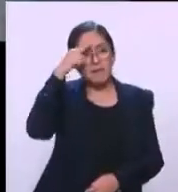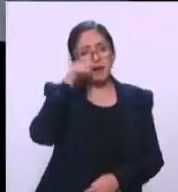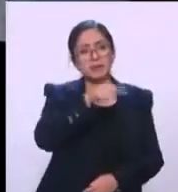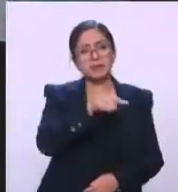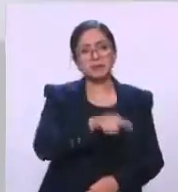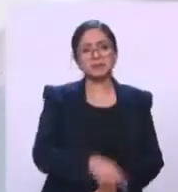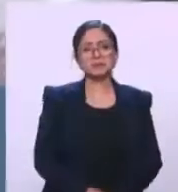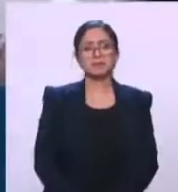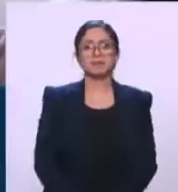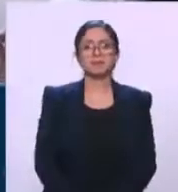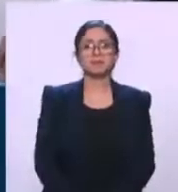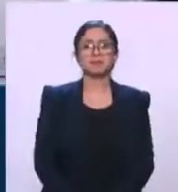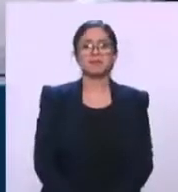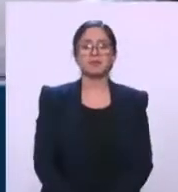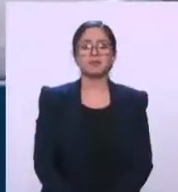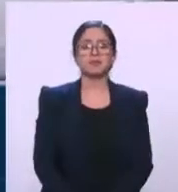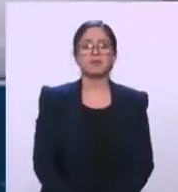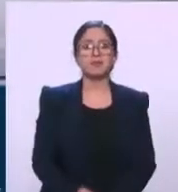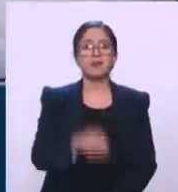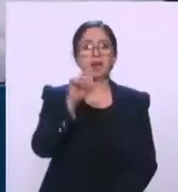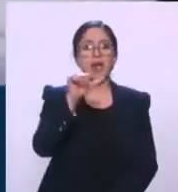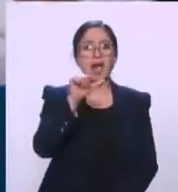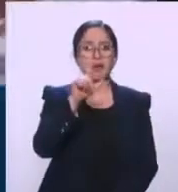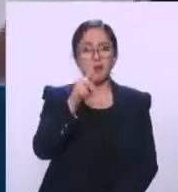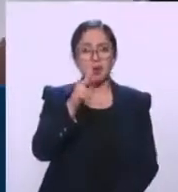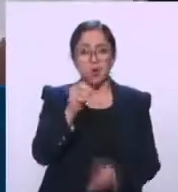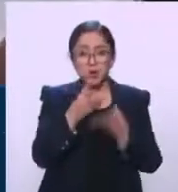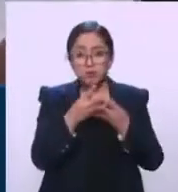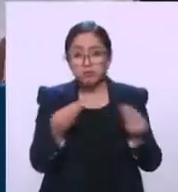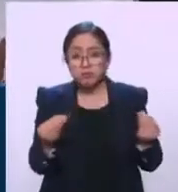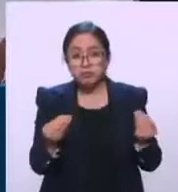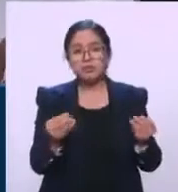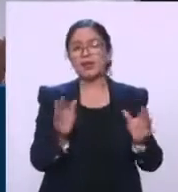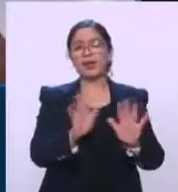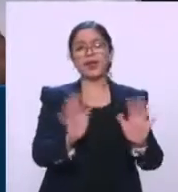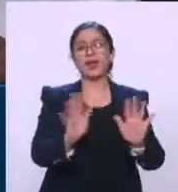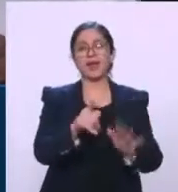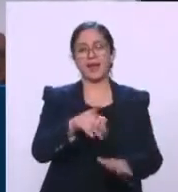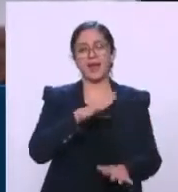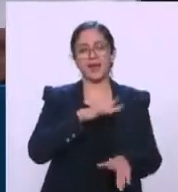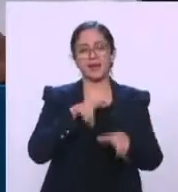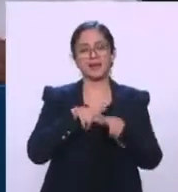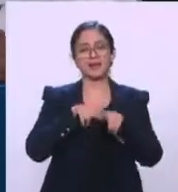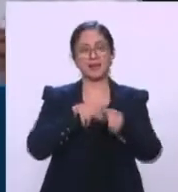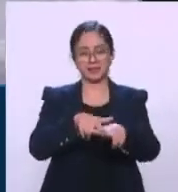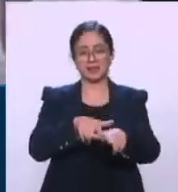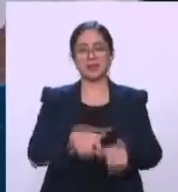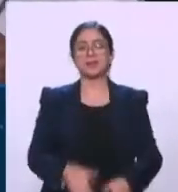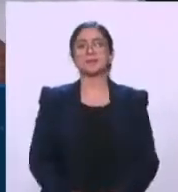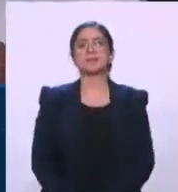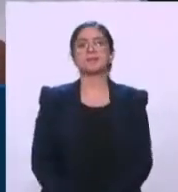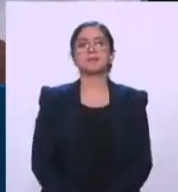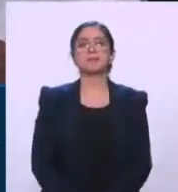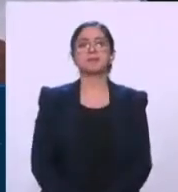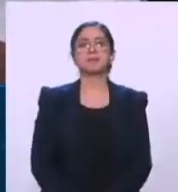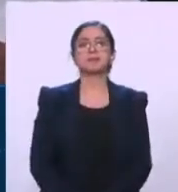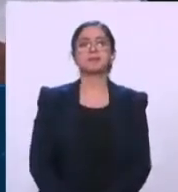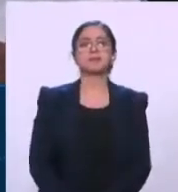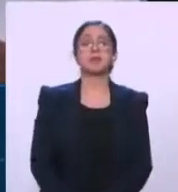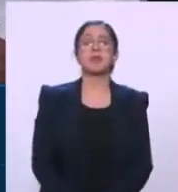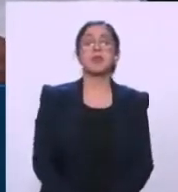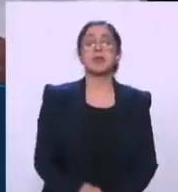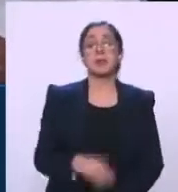No. Alberto, ¿ya te fuiste o no? No, aquí estoy. Además yo considero sí. Venga. Yo considero